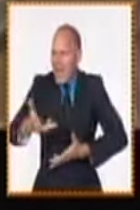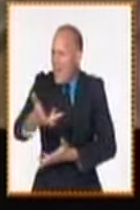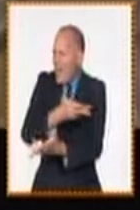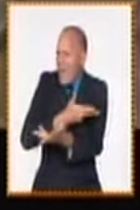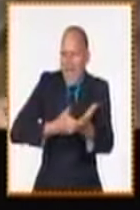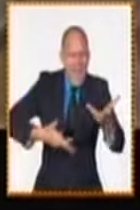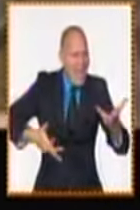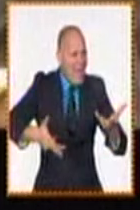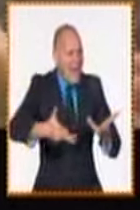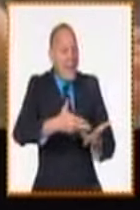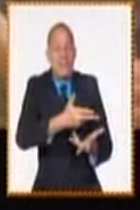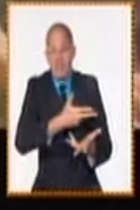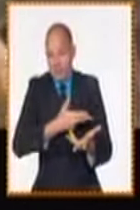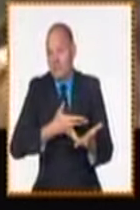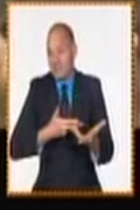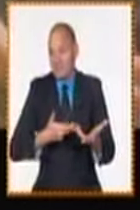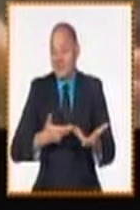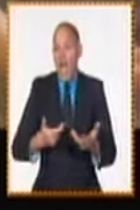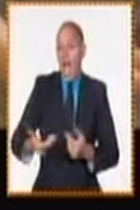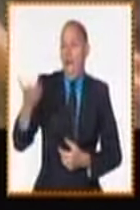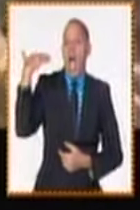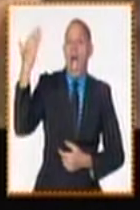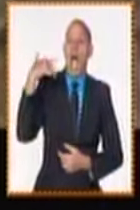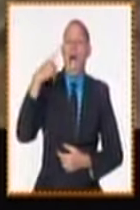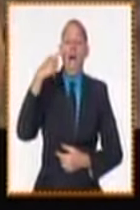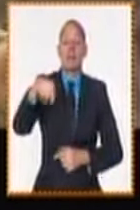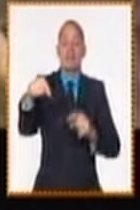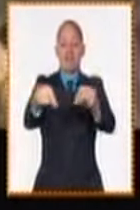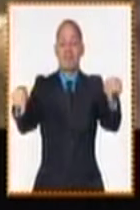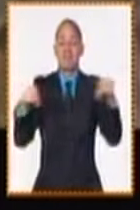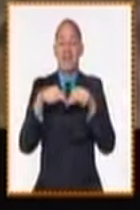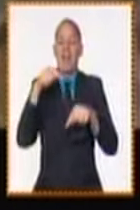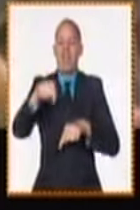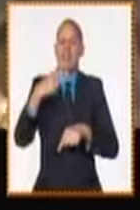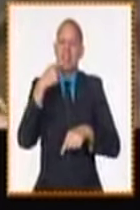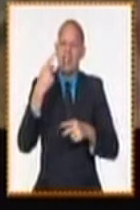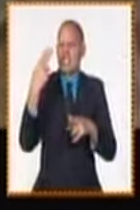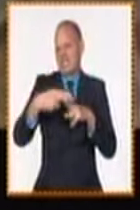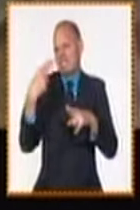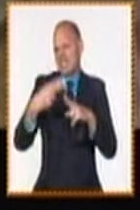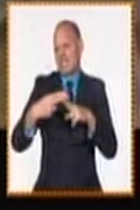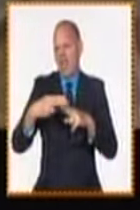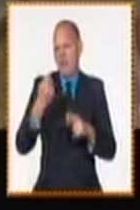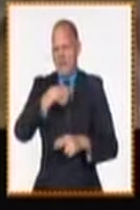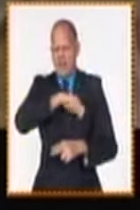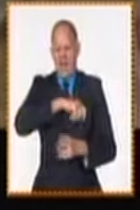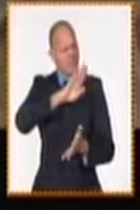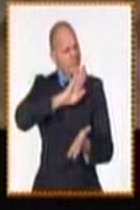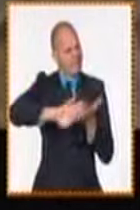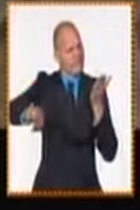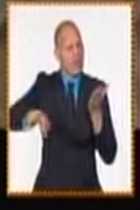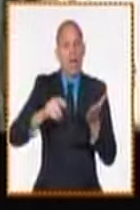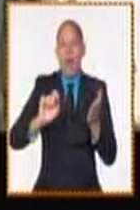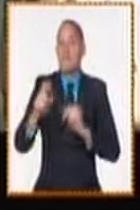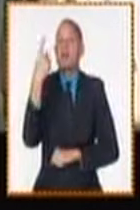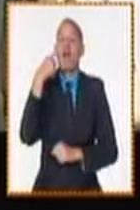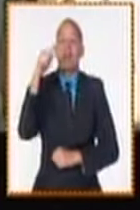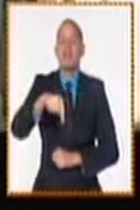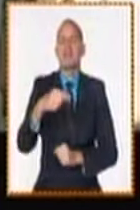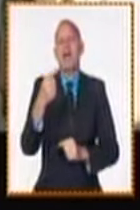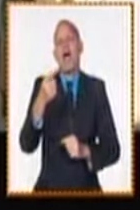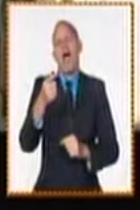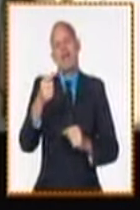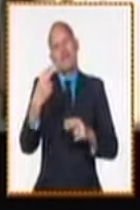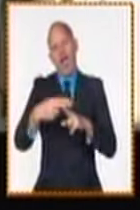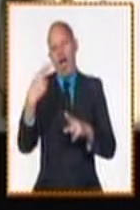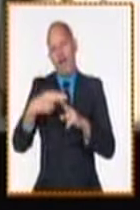cartel que decía Plaza de Armas, Plaza Isabel II, y por primera vez se ponía un cartel que decía Plaza de la Revolución. El